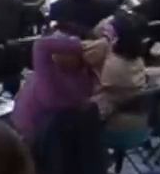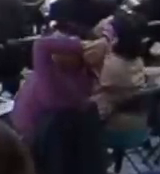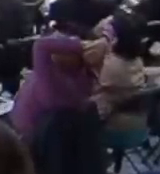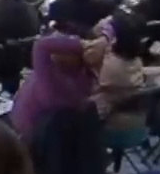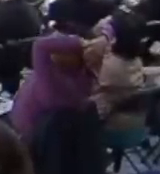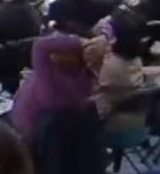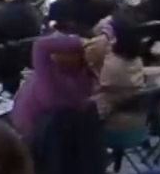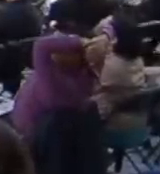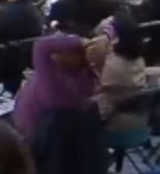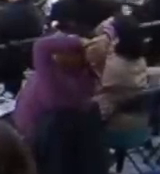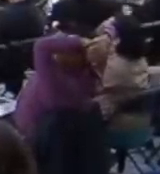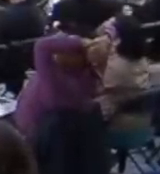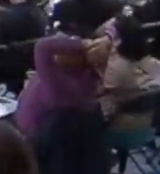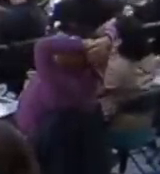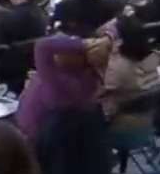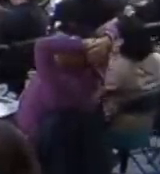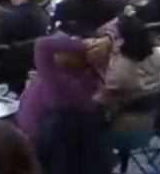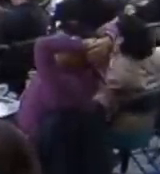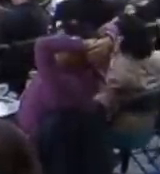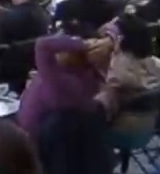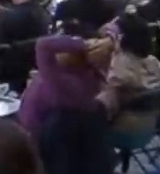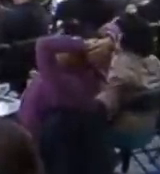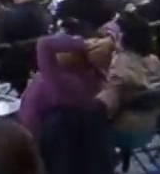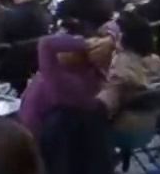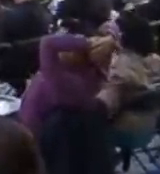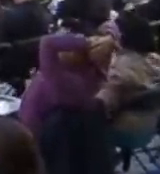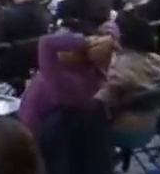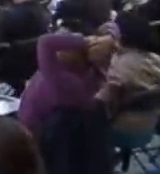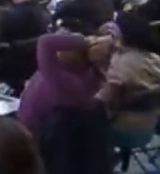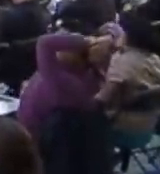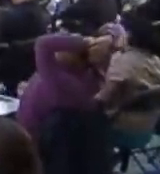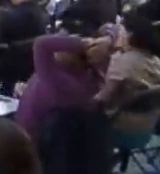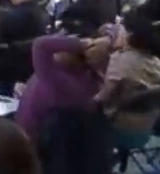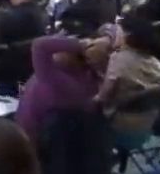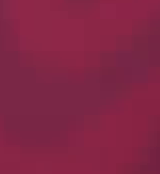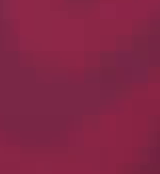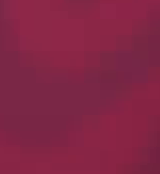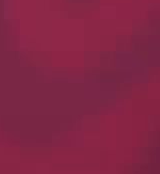razones para la cancelación del proyecto del nuevo aeropuerto